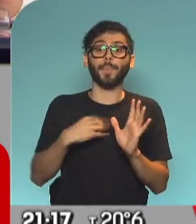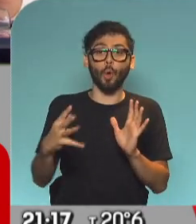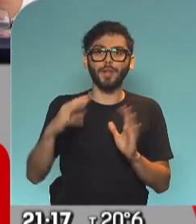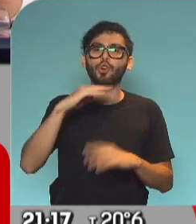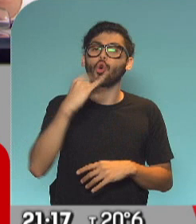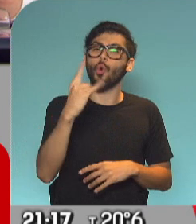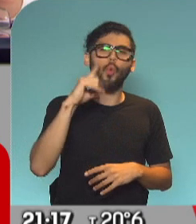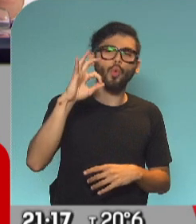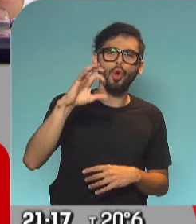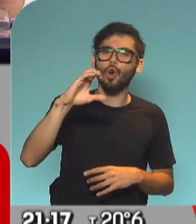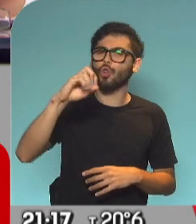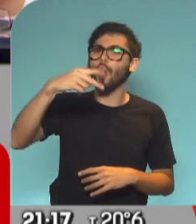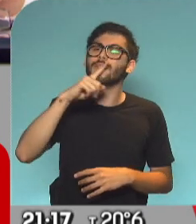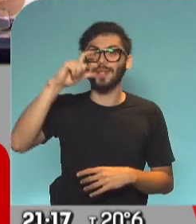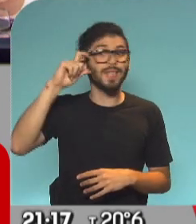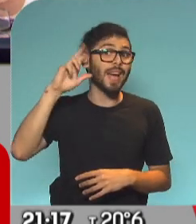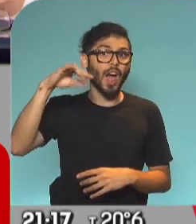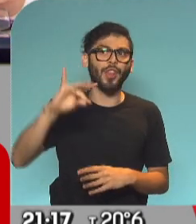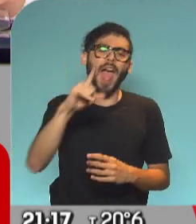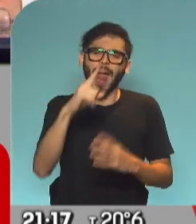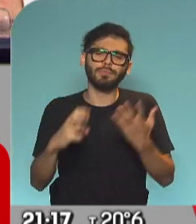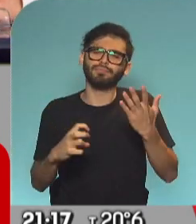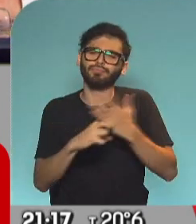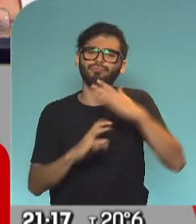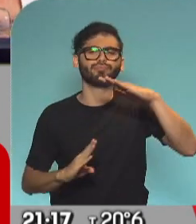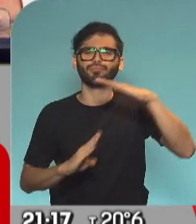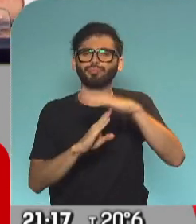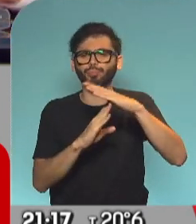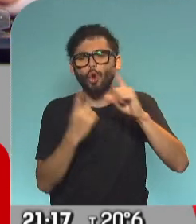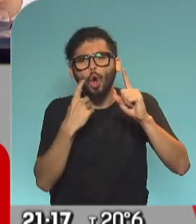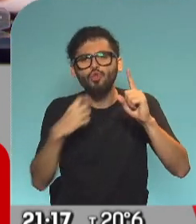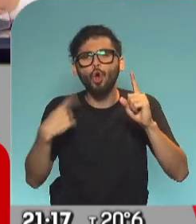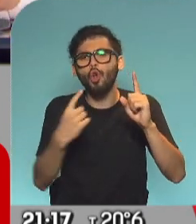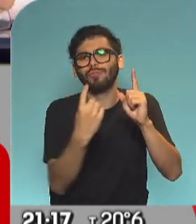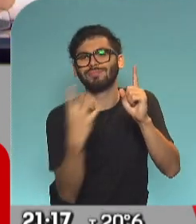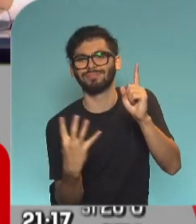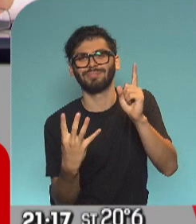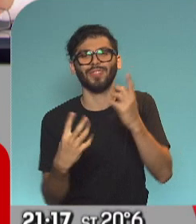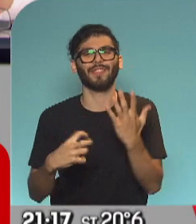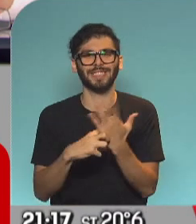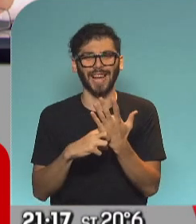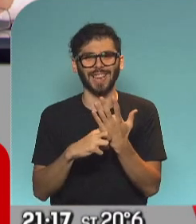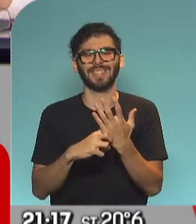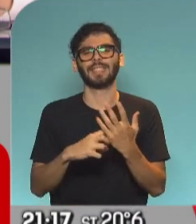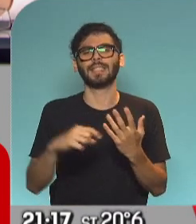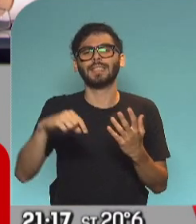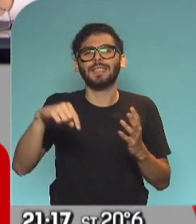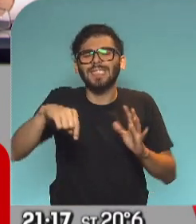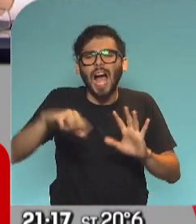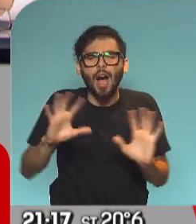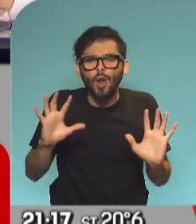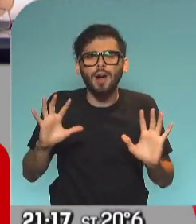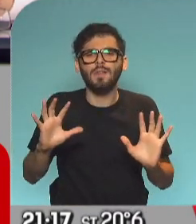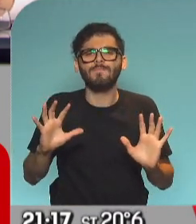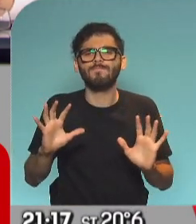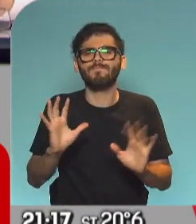Julio Contegrán. Es él el que está supervisando el trabajo del resto de los fiscales. No hay todavía un